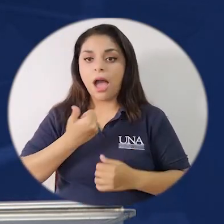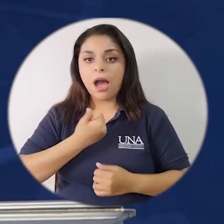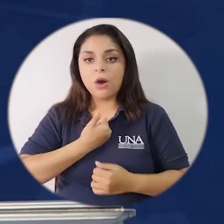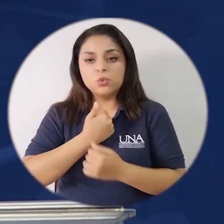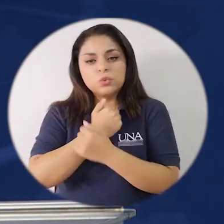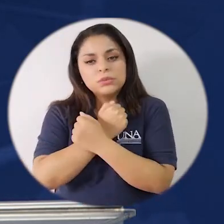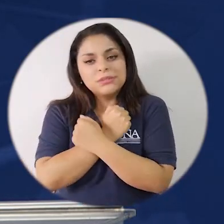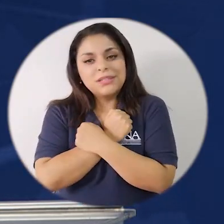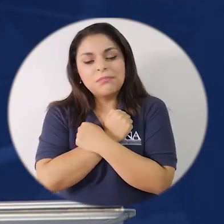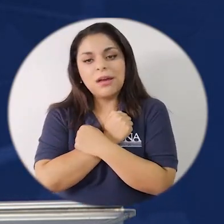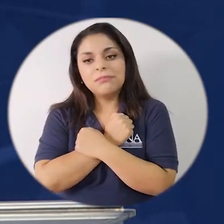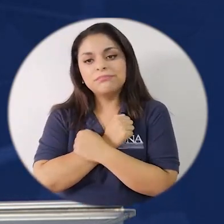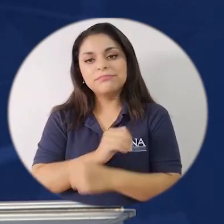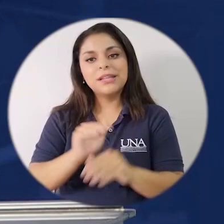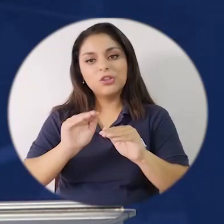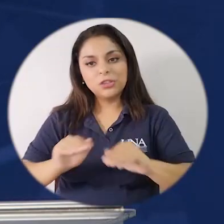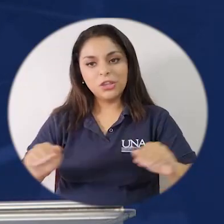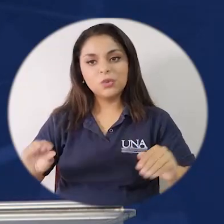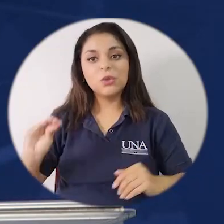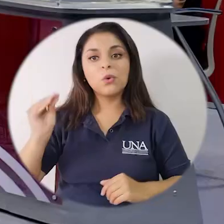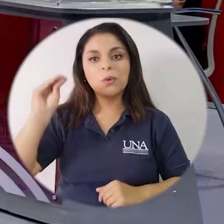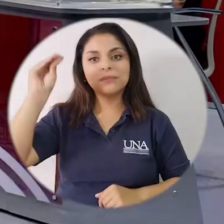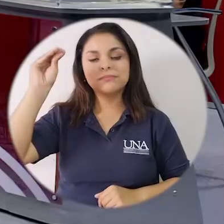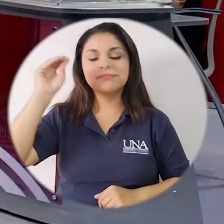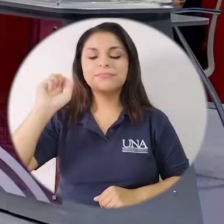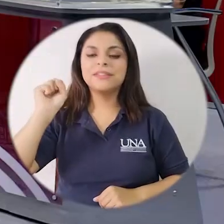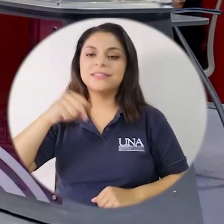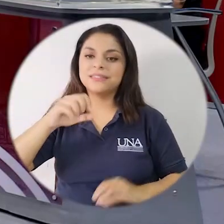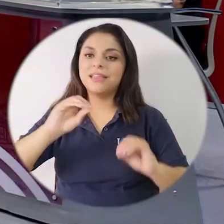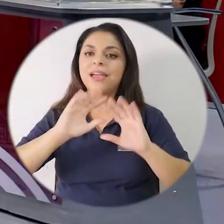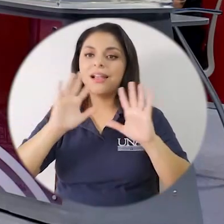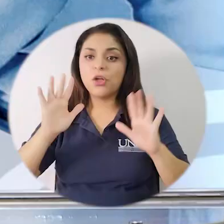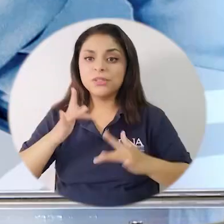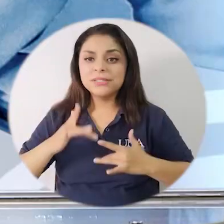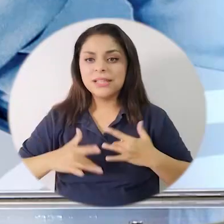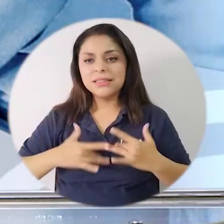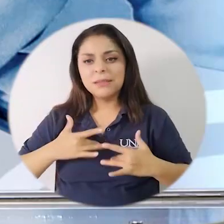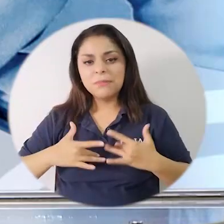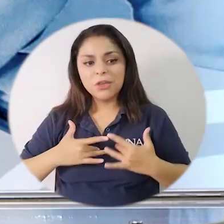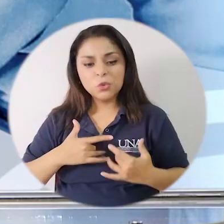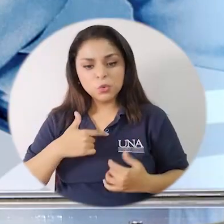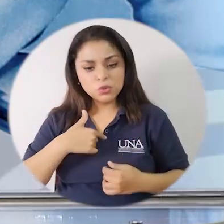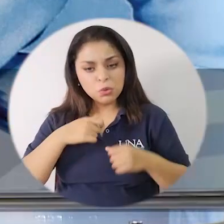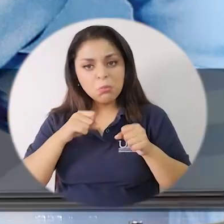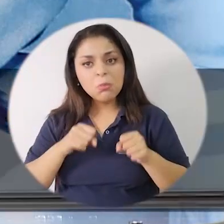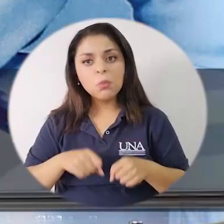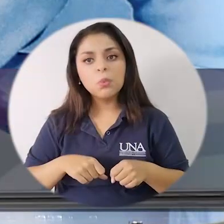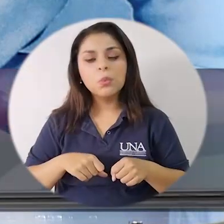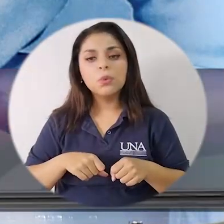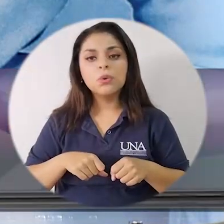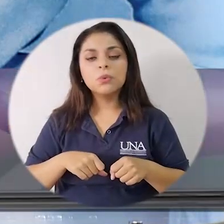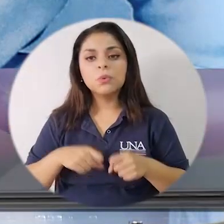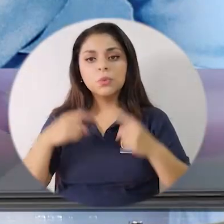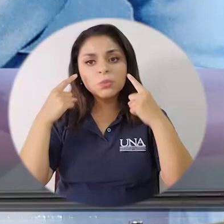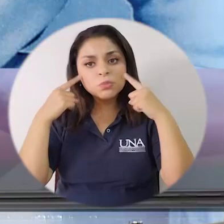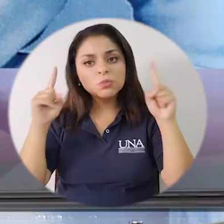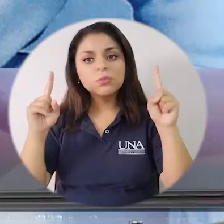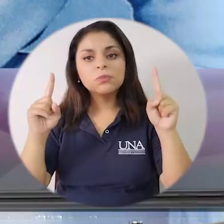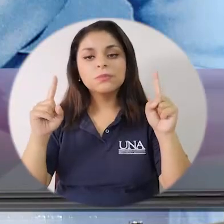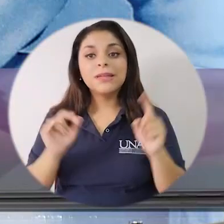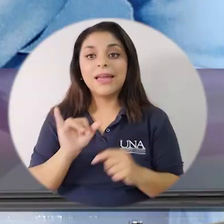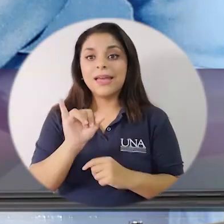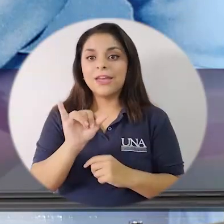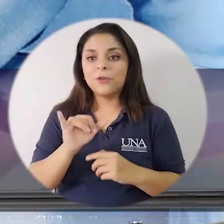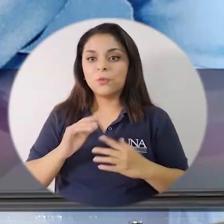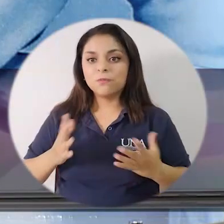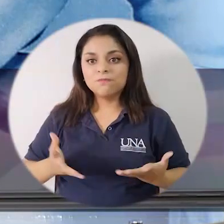de la autoestima del niño, la niña y el adolescente. Sí, por supuesto. Ese sentimiento de que él es capaz, de que él lo puede